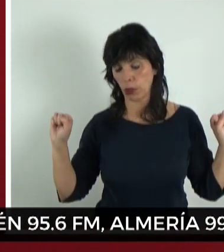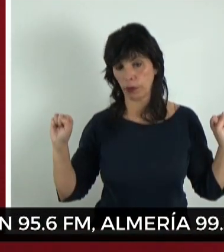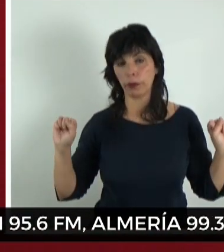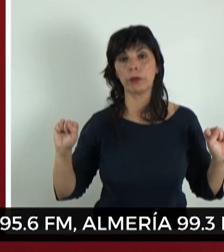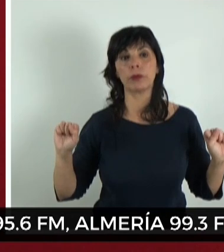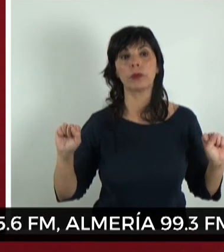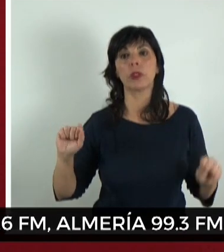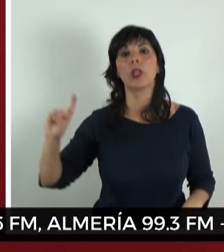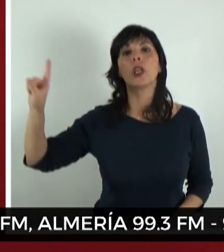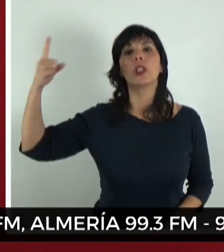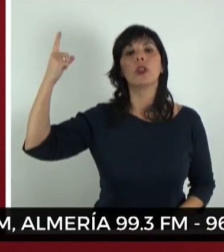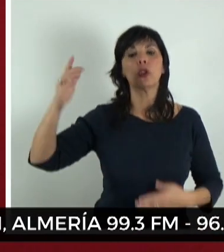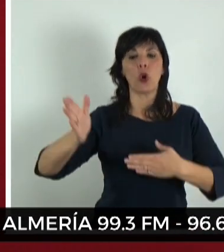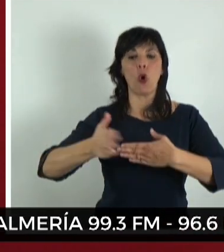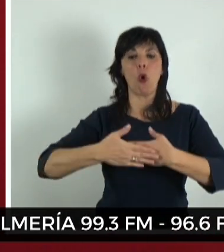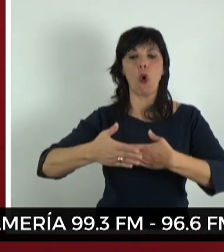Dios solo tiene una puerta.